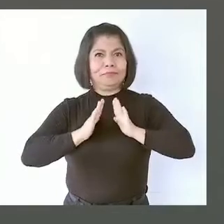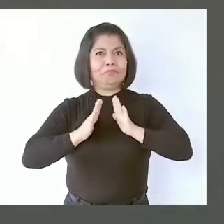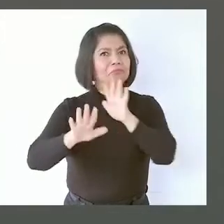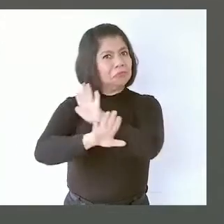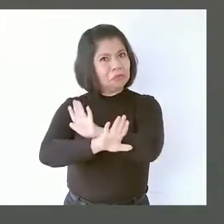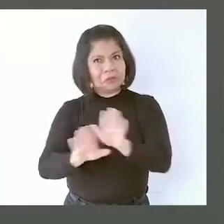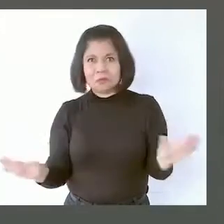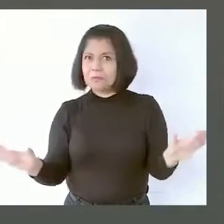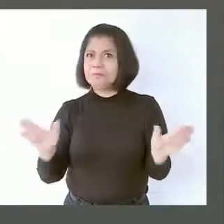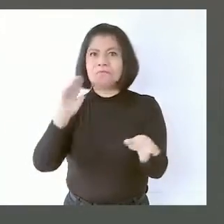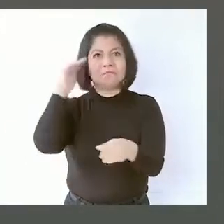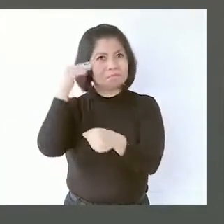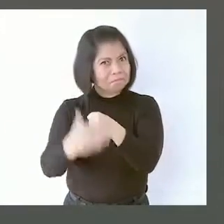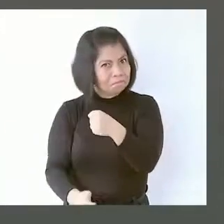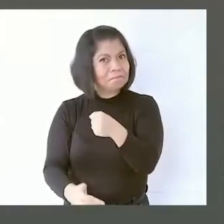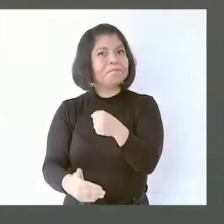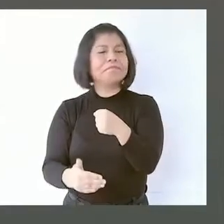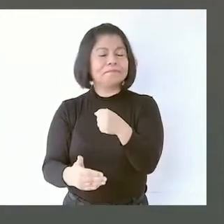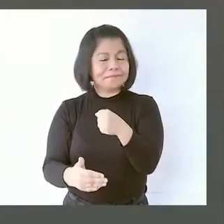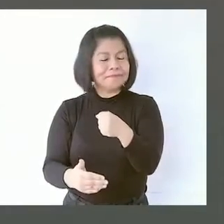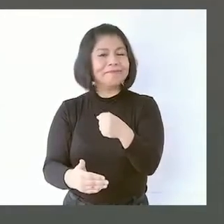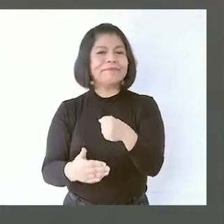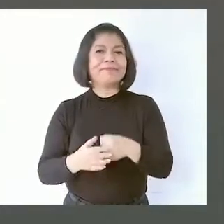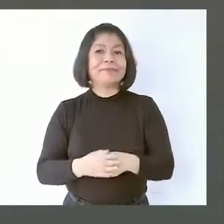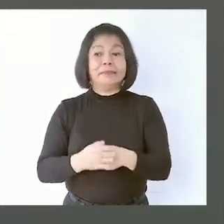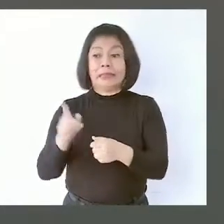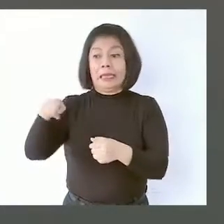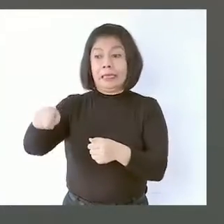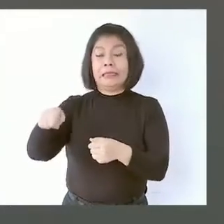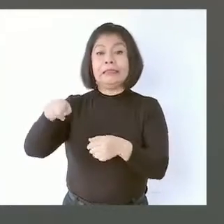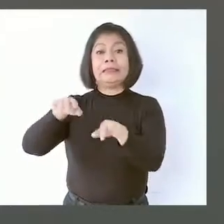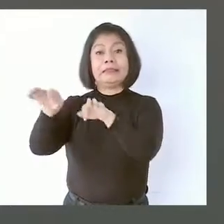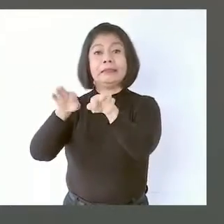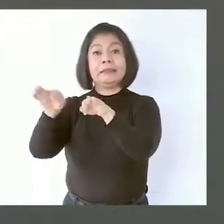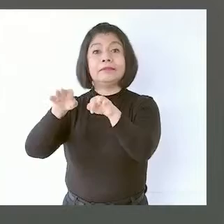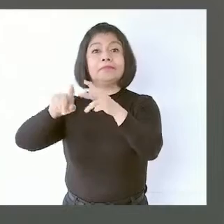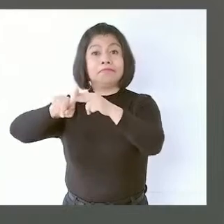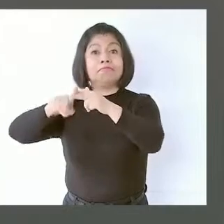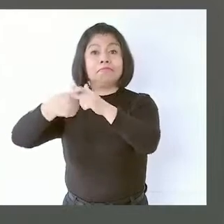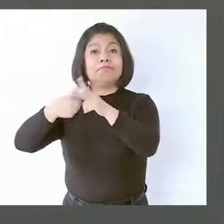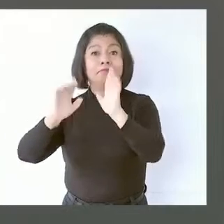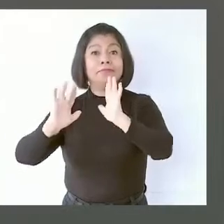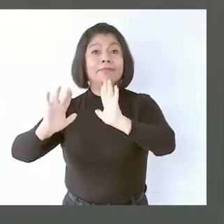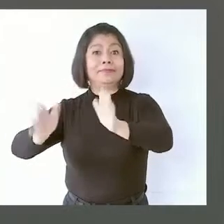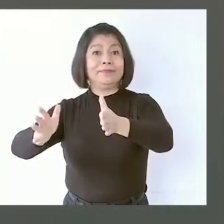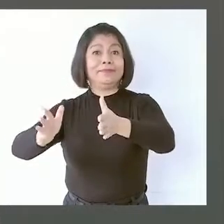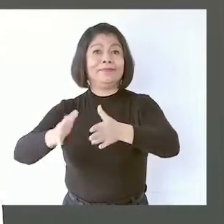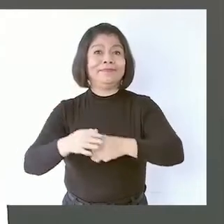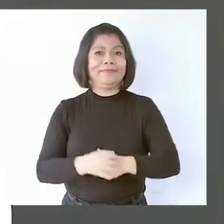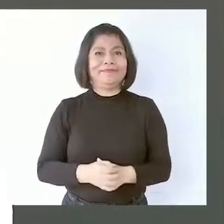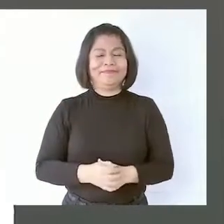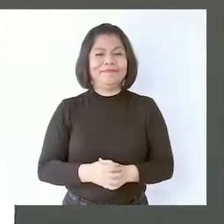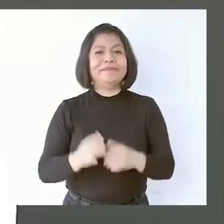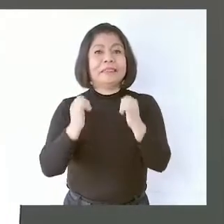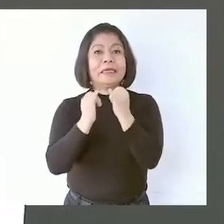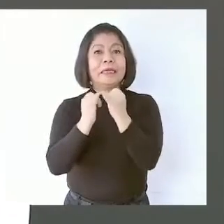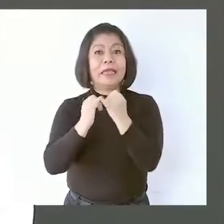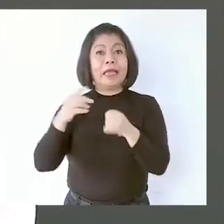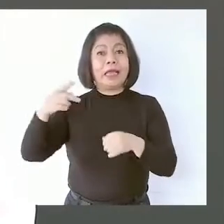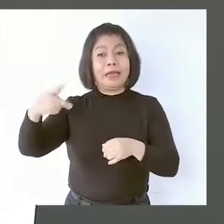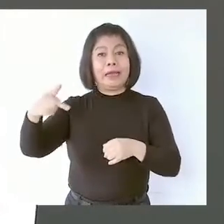Esto es cerca de 2.000 departamentos,